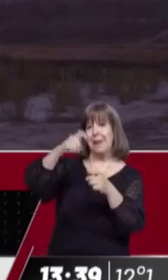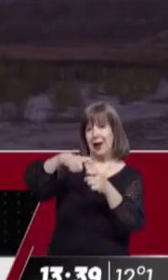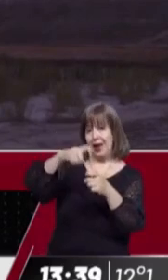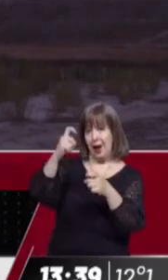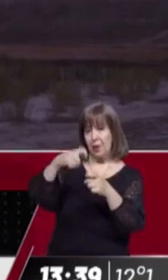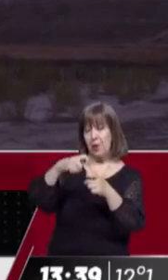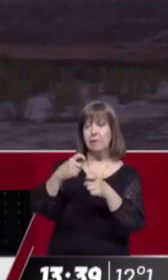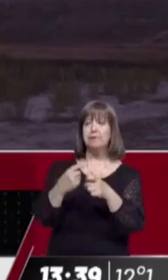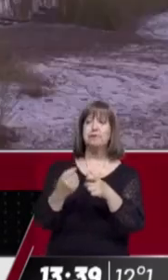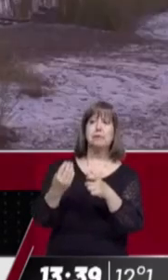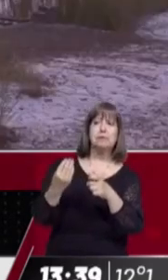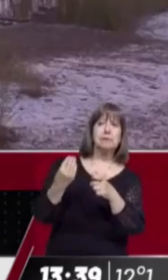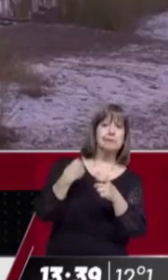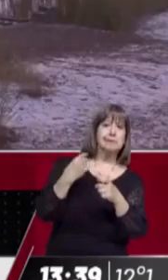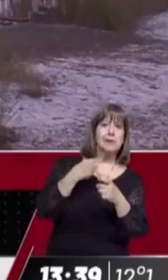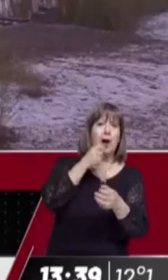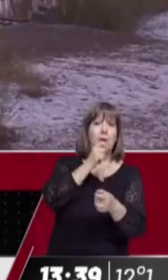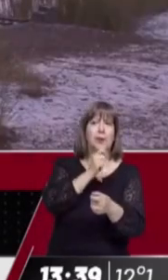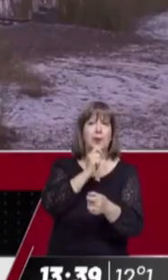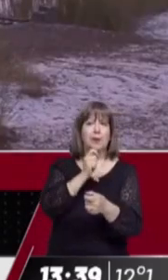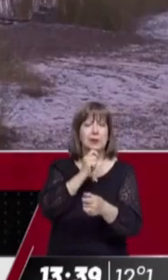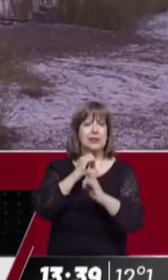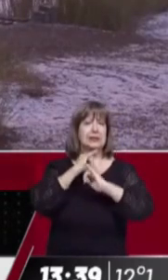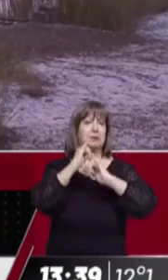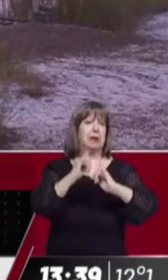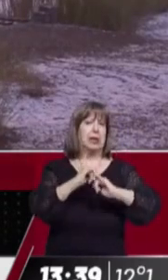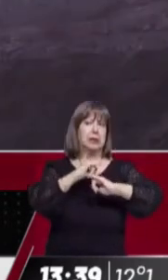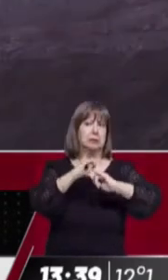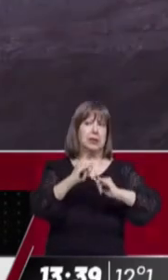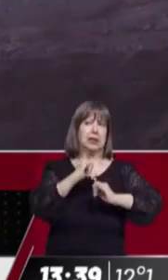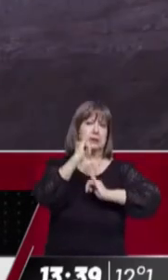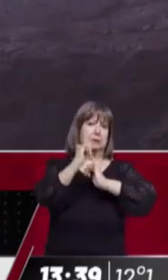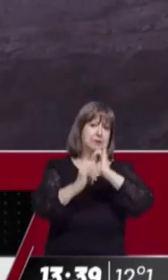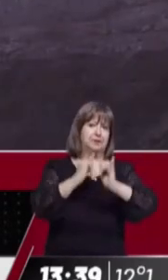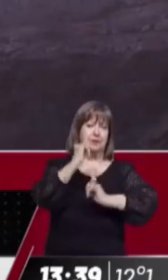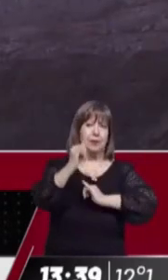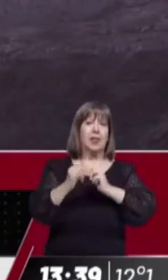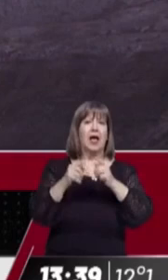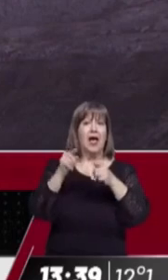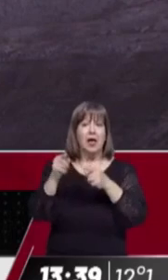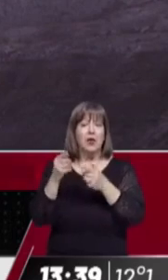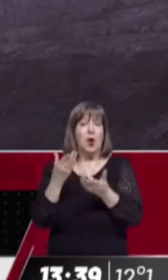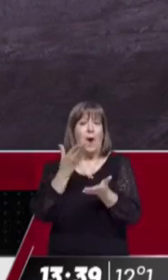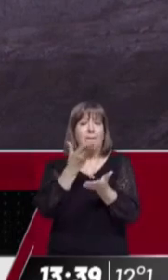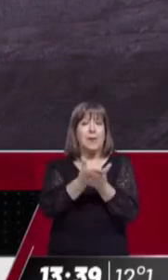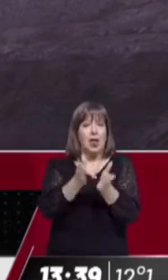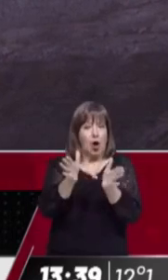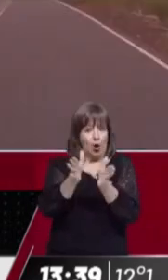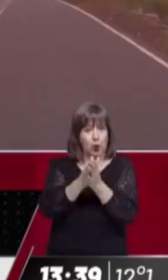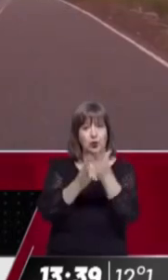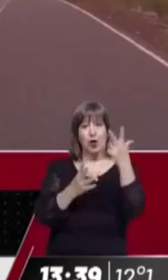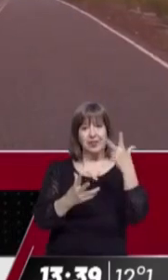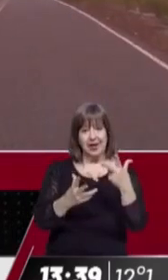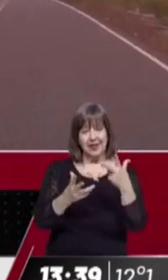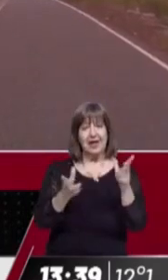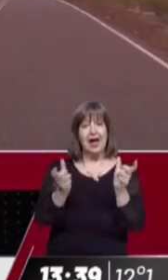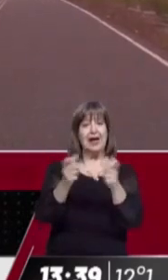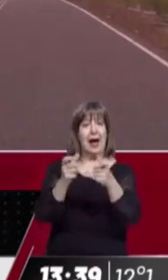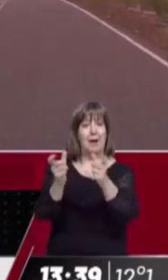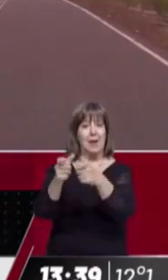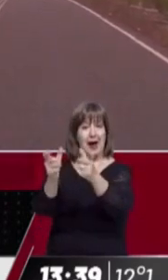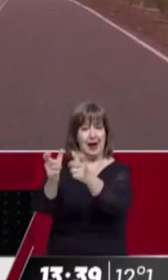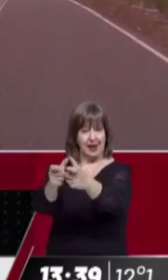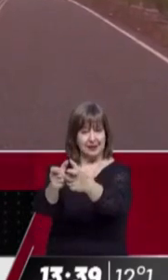sur hicieron una conferencia de prensa para explicar no lo que habían pedido en conjunto Las tres cámaras después de